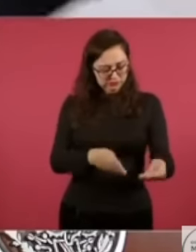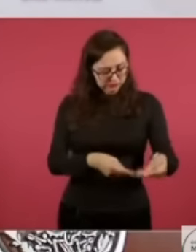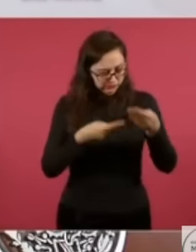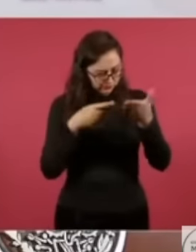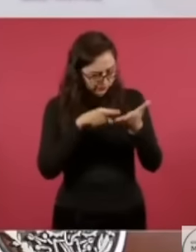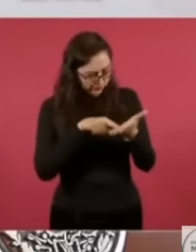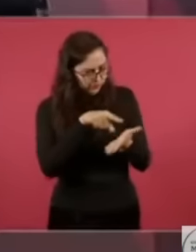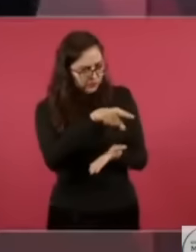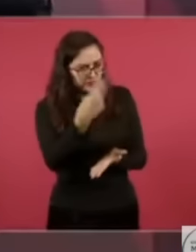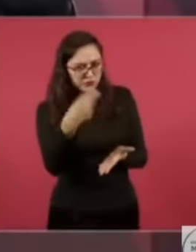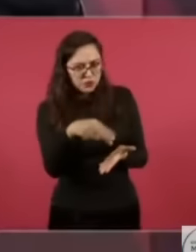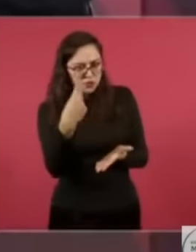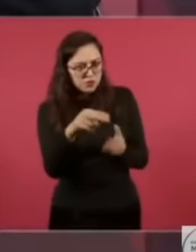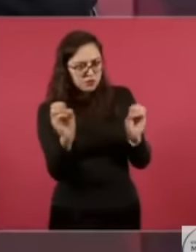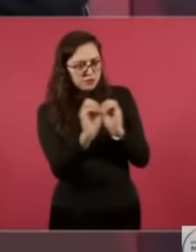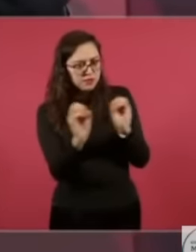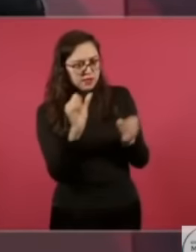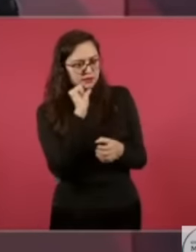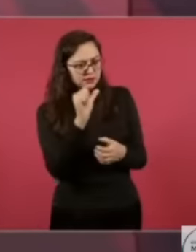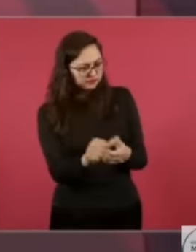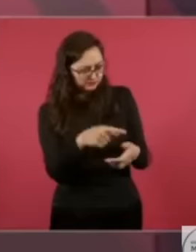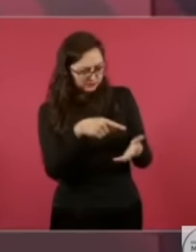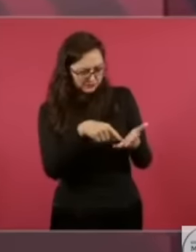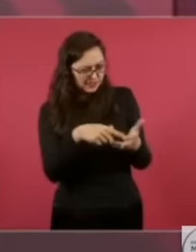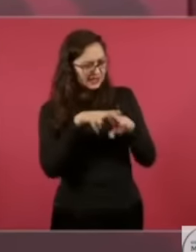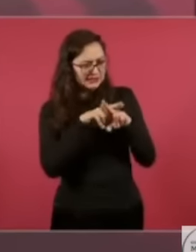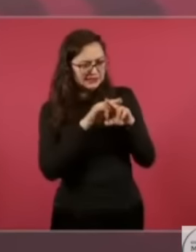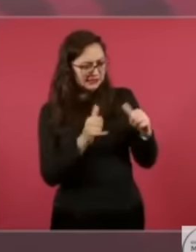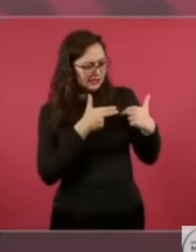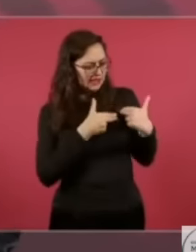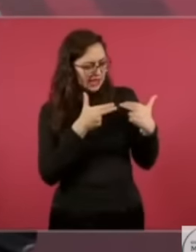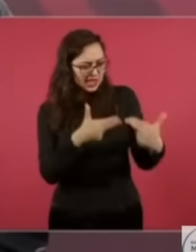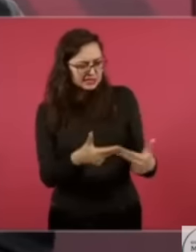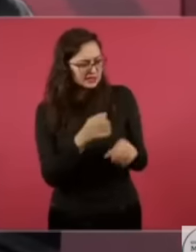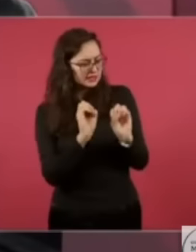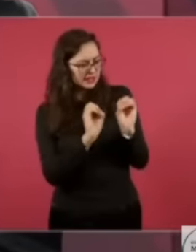porque cuando construyeron el tren del Istmo,